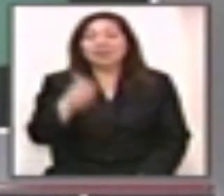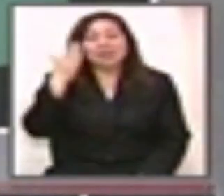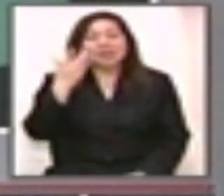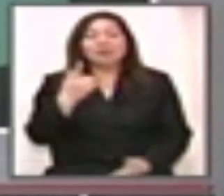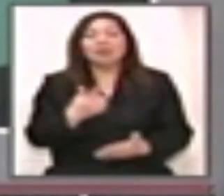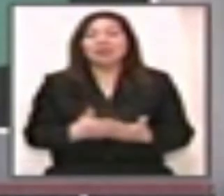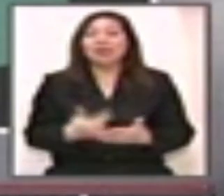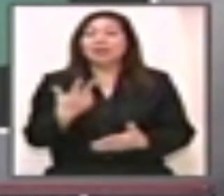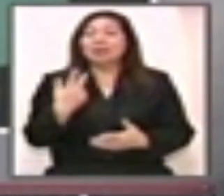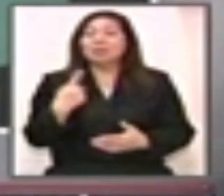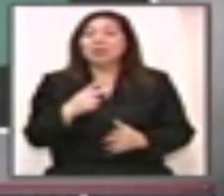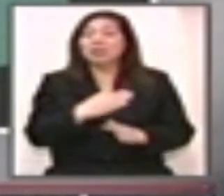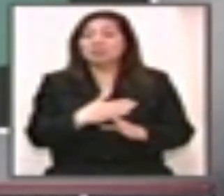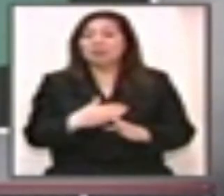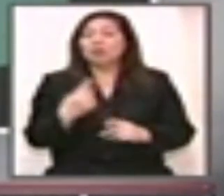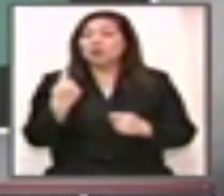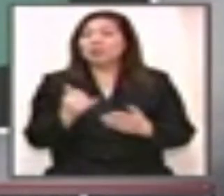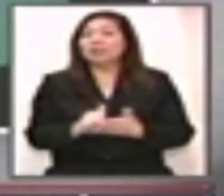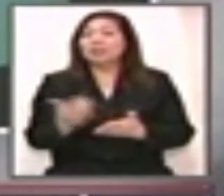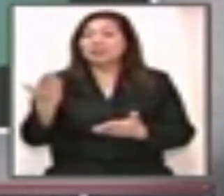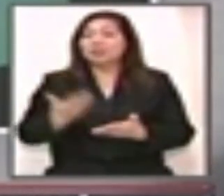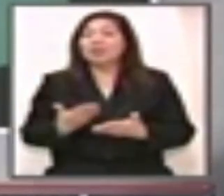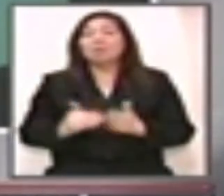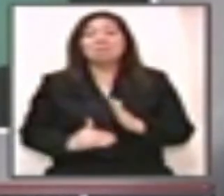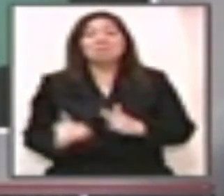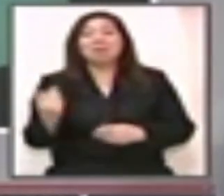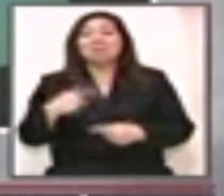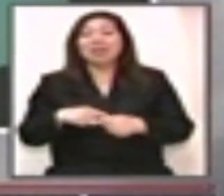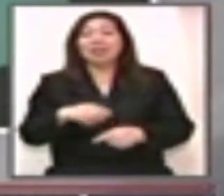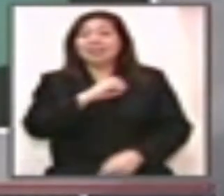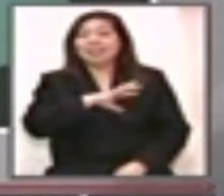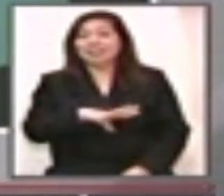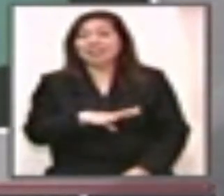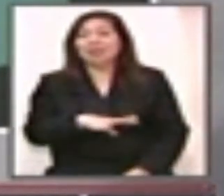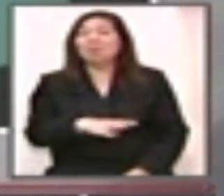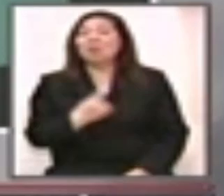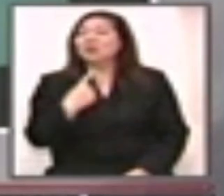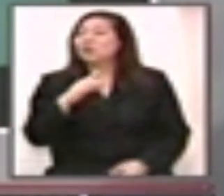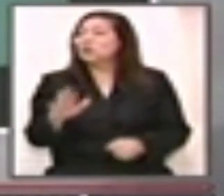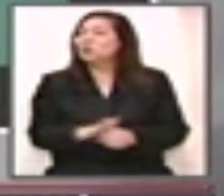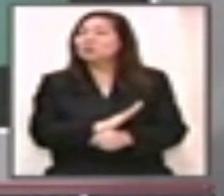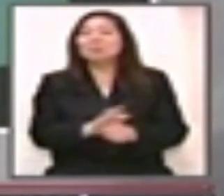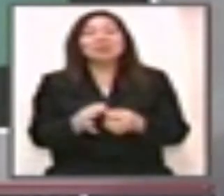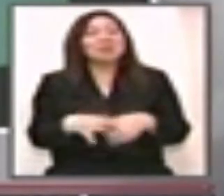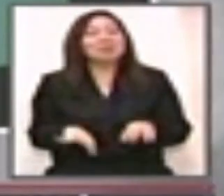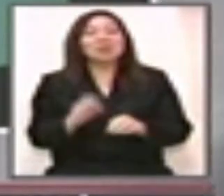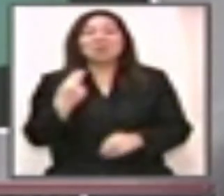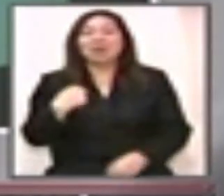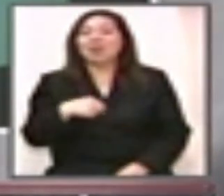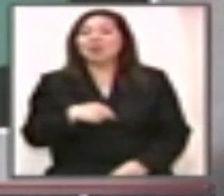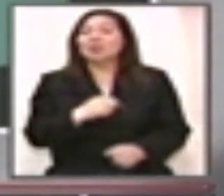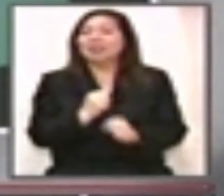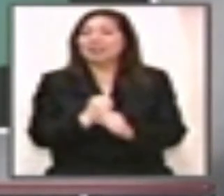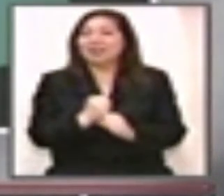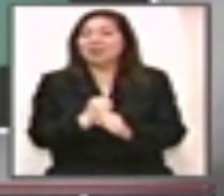que de los 3,5 millones de turistas que recibimos, la mayoría viene de Chile. Por lo tanto, es sumamente importante para nosotros